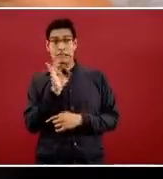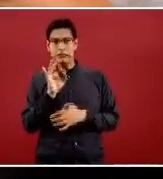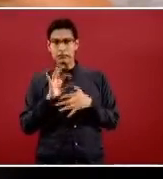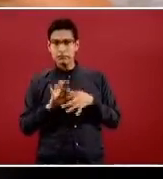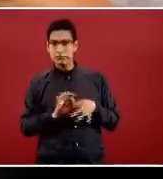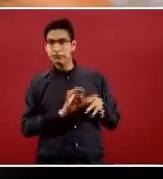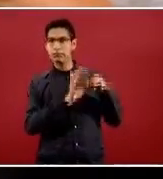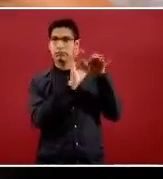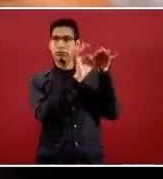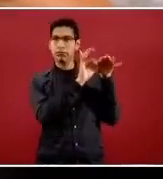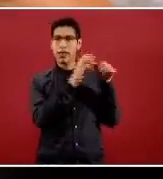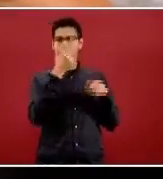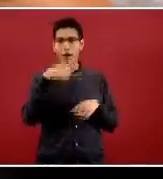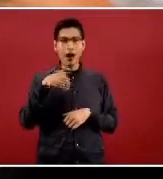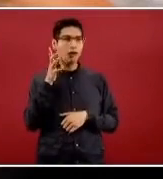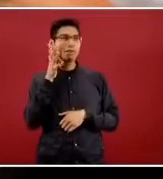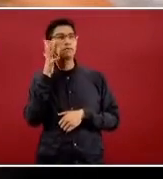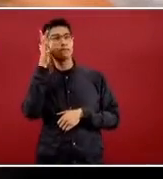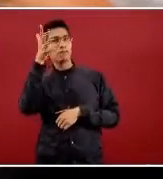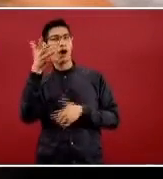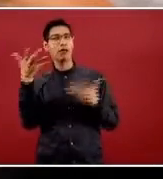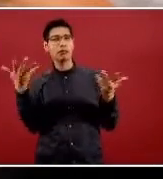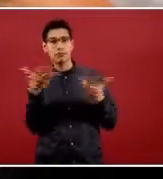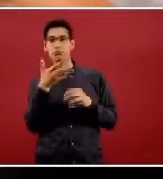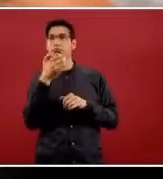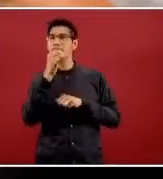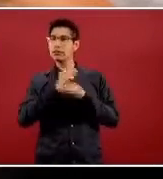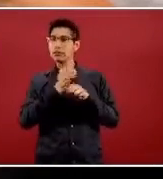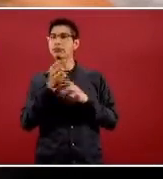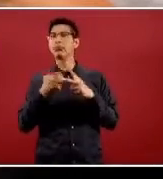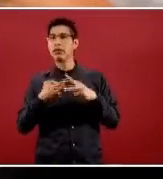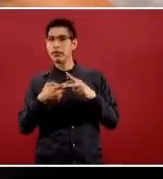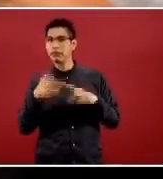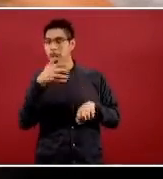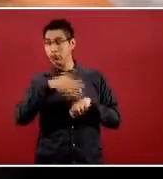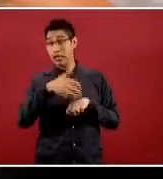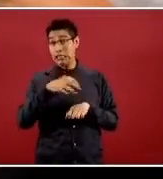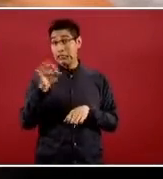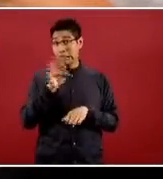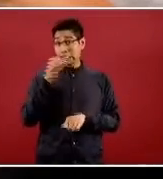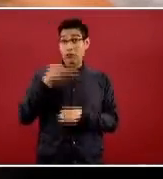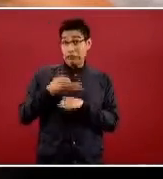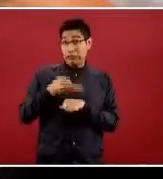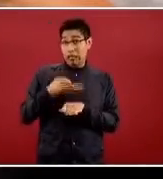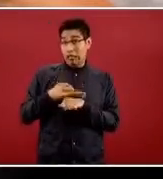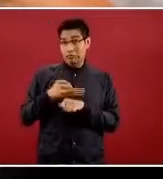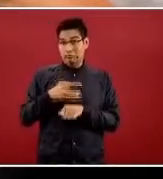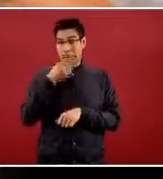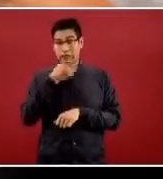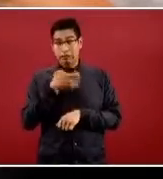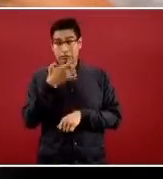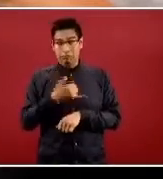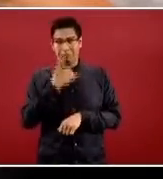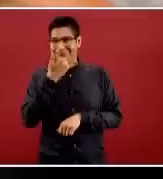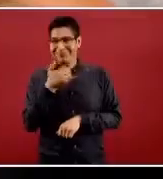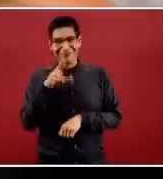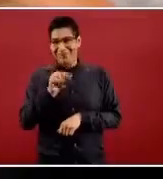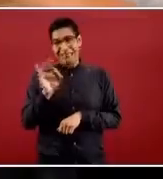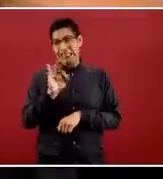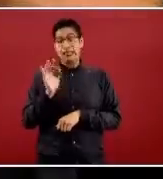el futuro a establecer estadísticas más precisas? No quiero decir que no estén haciendo bien su trabajo, sino que esto les